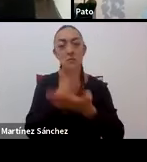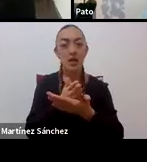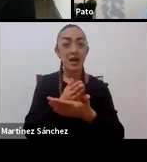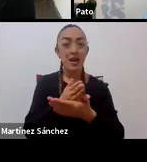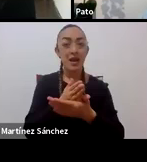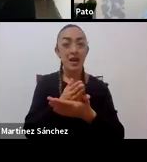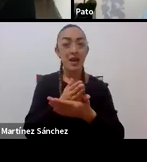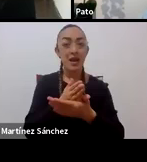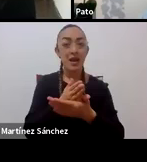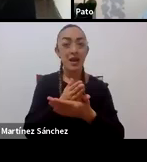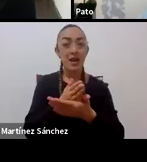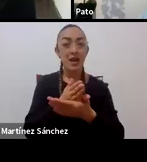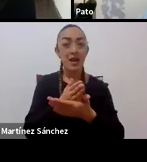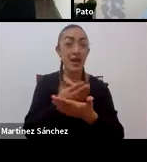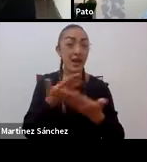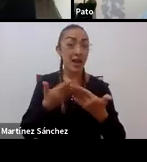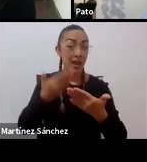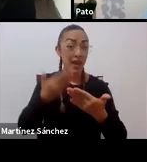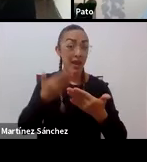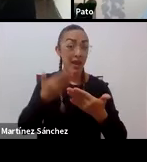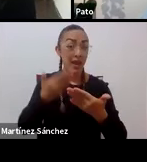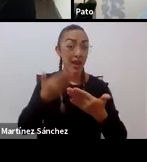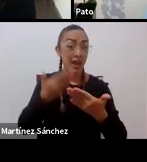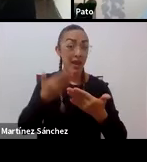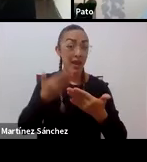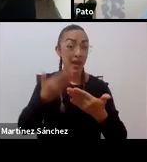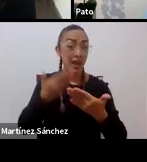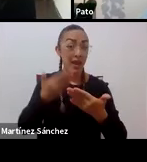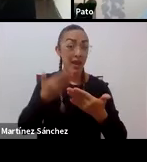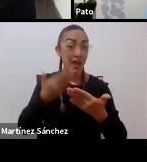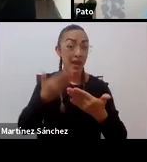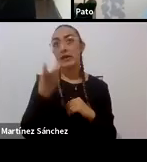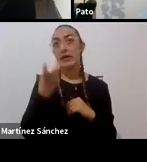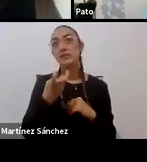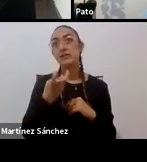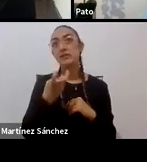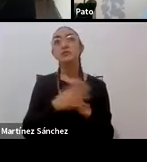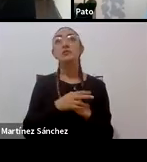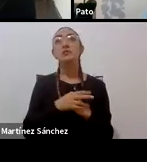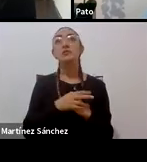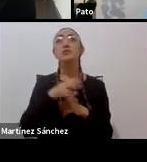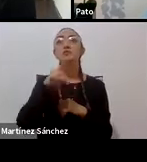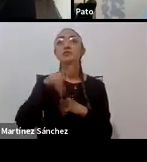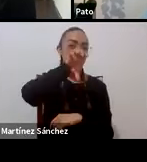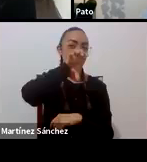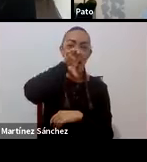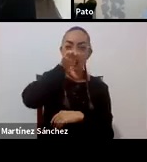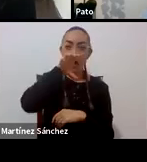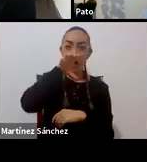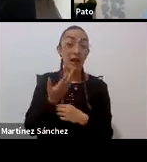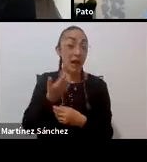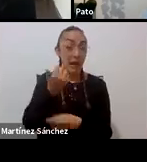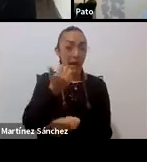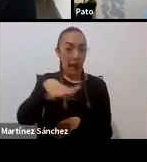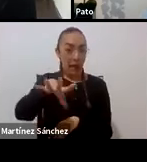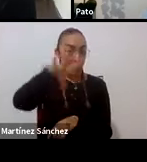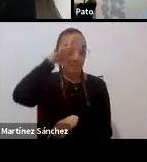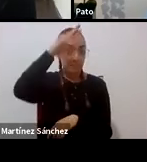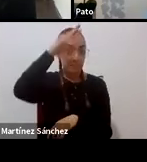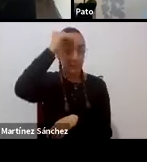era impresionante la sorpresa. Y la sorpresa en términos de aprendizaje, el maravillarte por